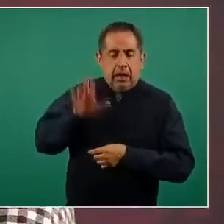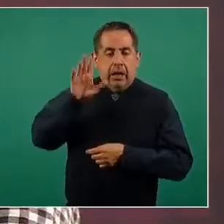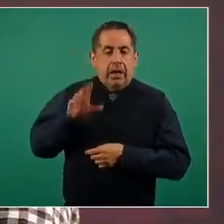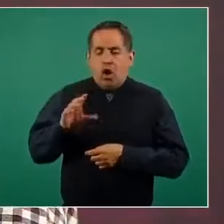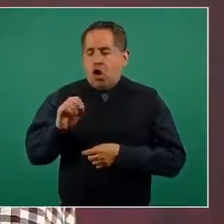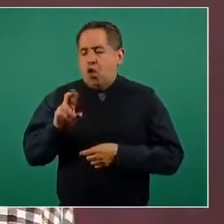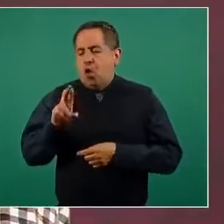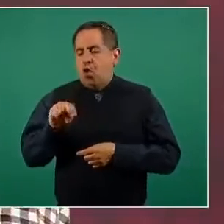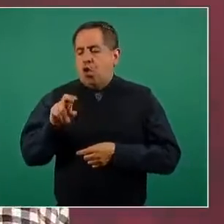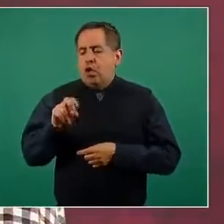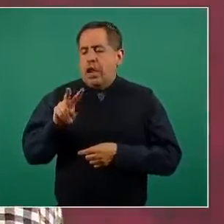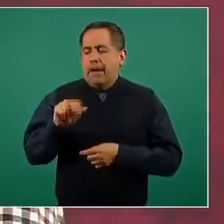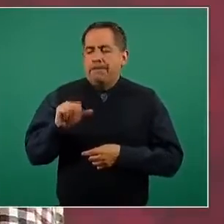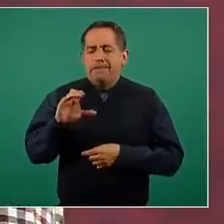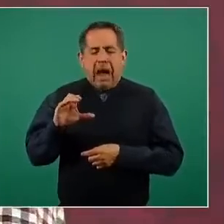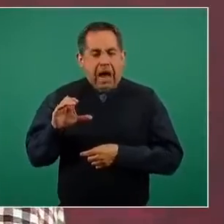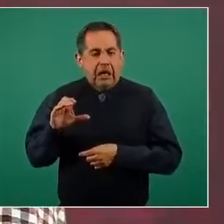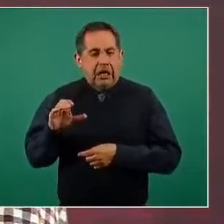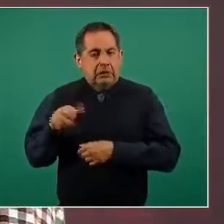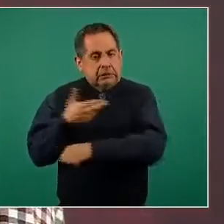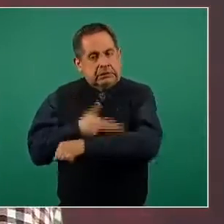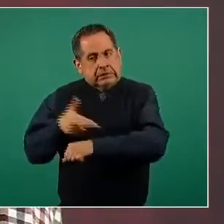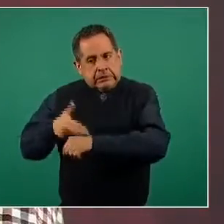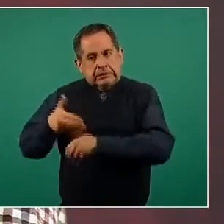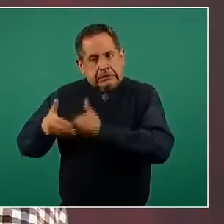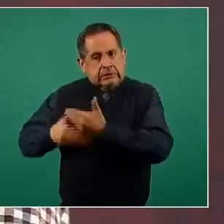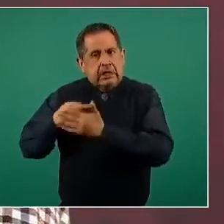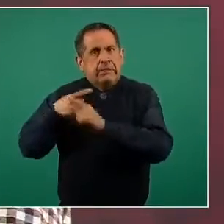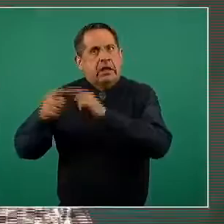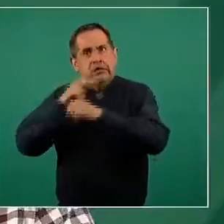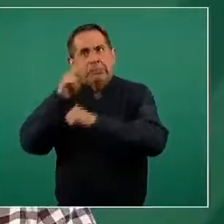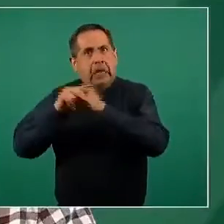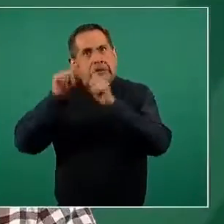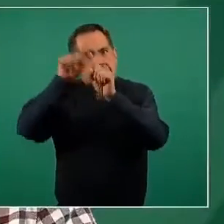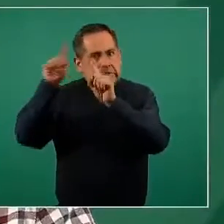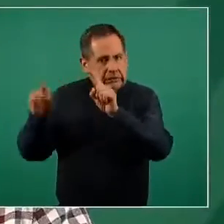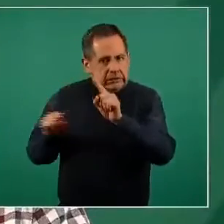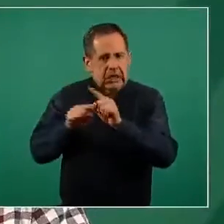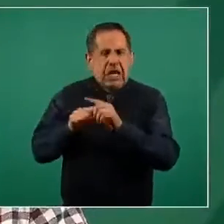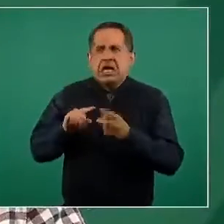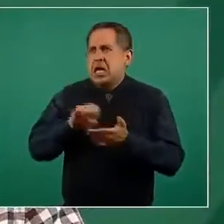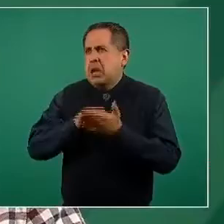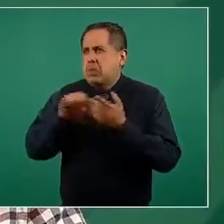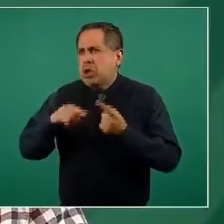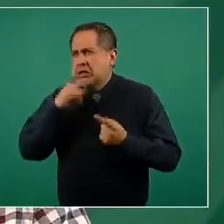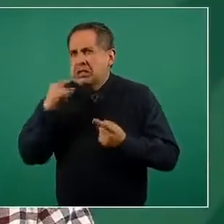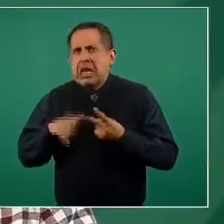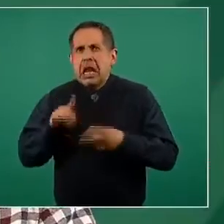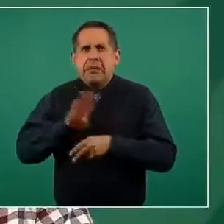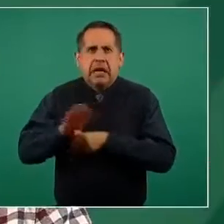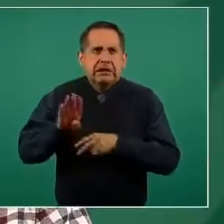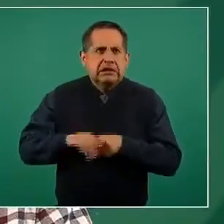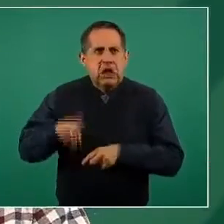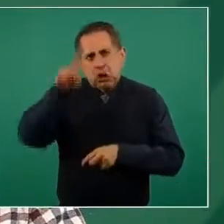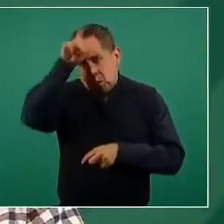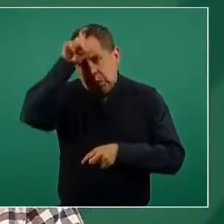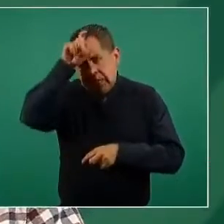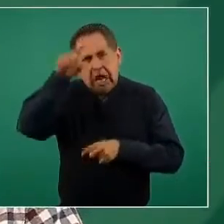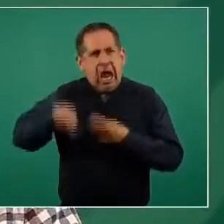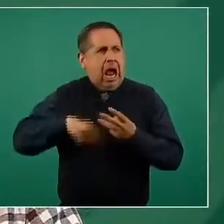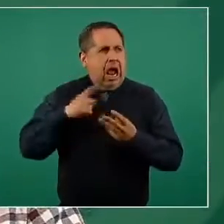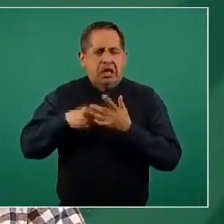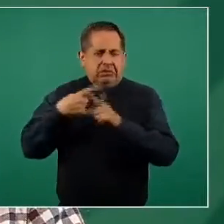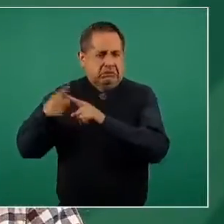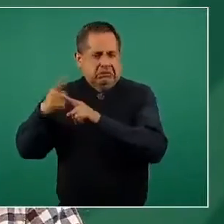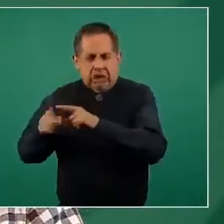vacuna que ha estado en curso el ensayo clínico en varios países. Esto incluye Chile, Brasil, Turquía y